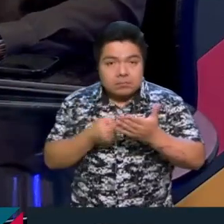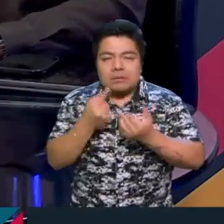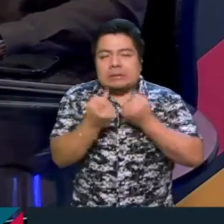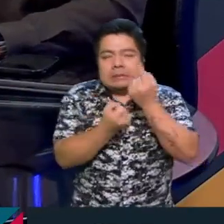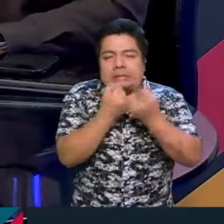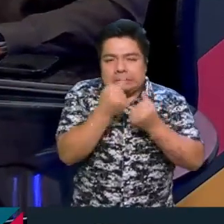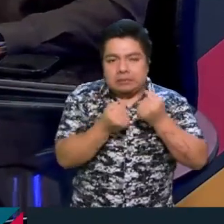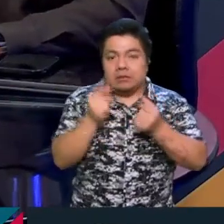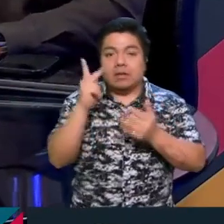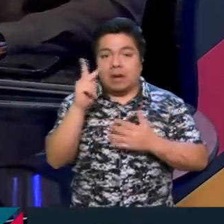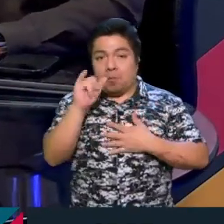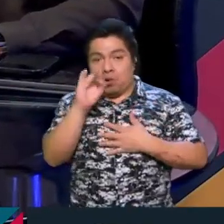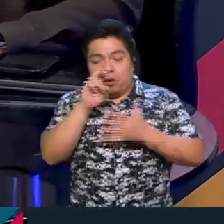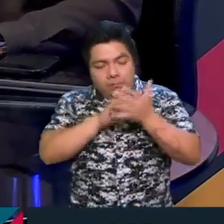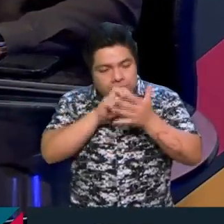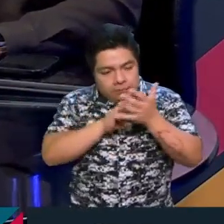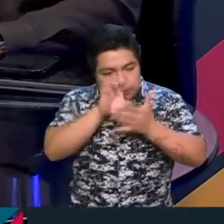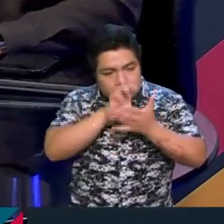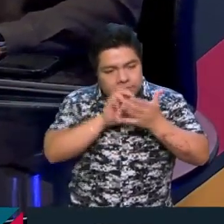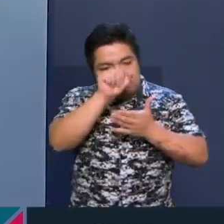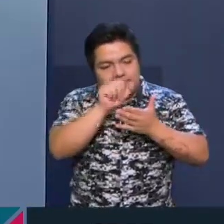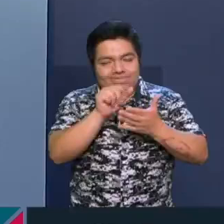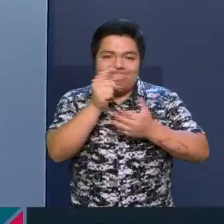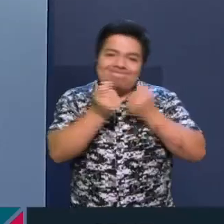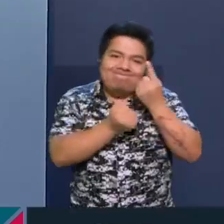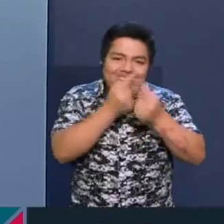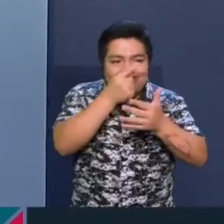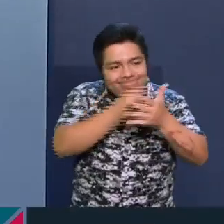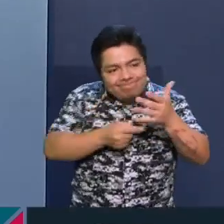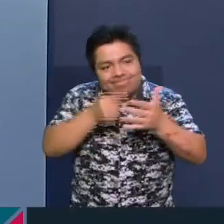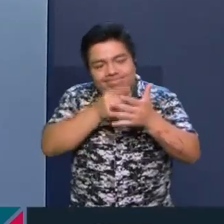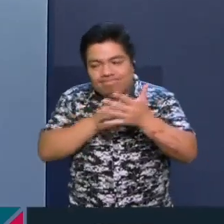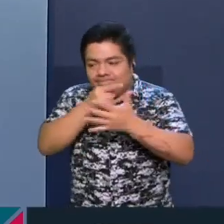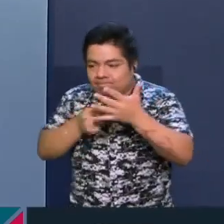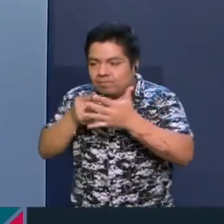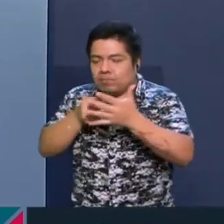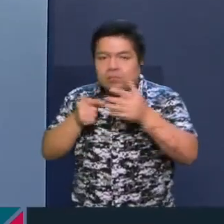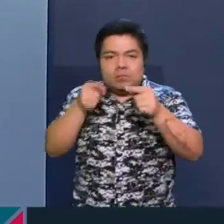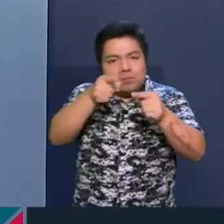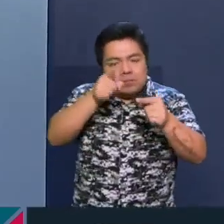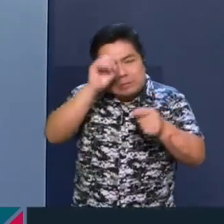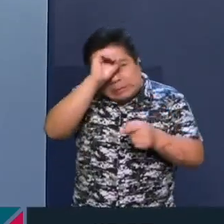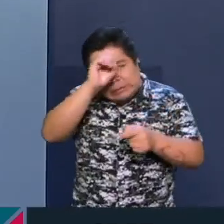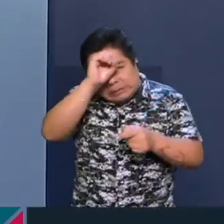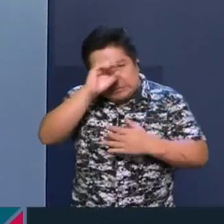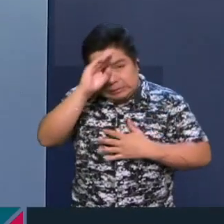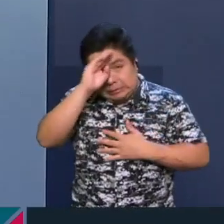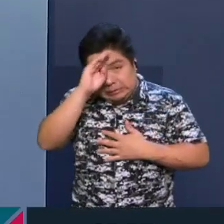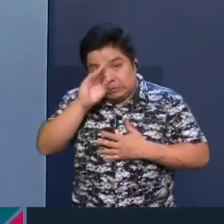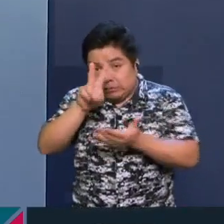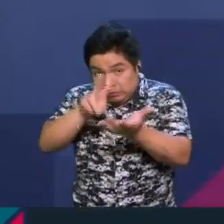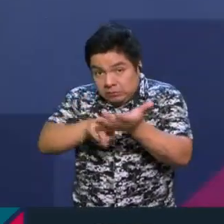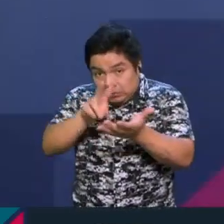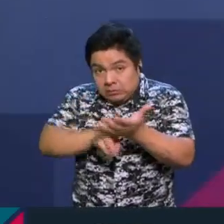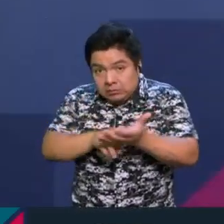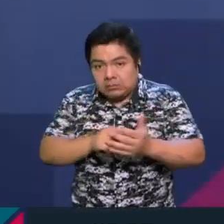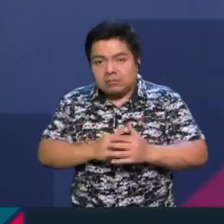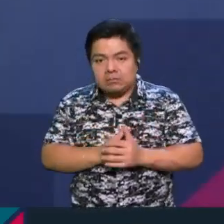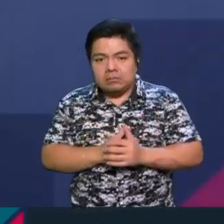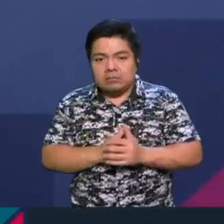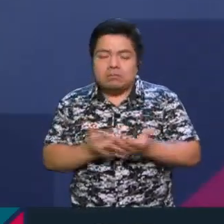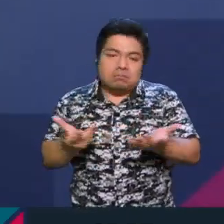la reforma al Poder Judicial. Desde tu perspectiva, en primera instancia, ¿es válido? Pues está actuando de